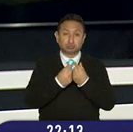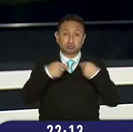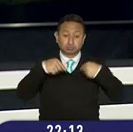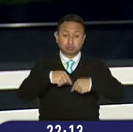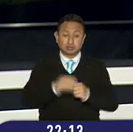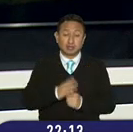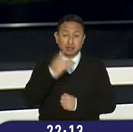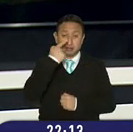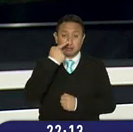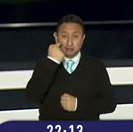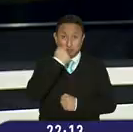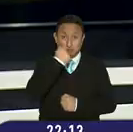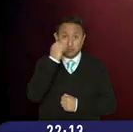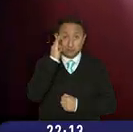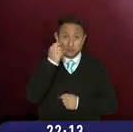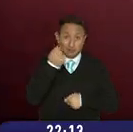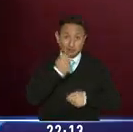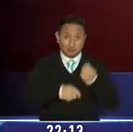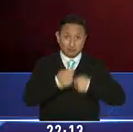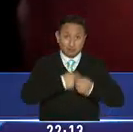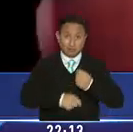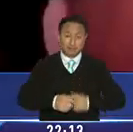microtráfico.